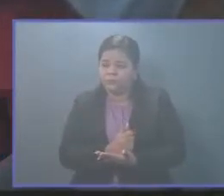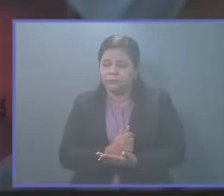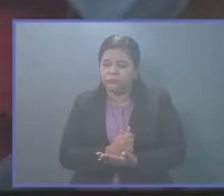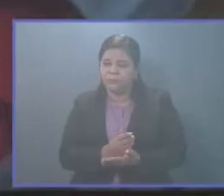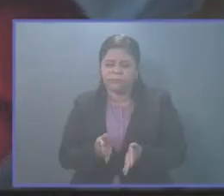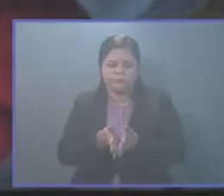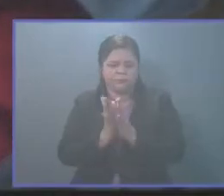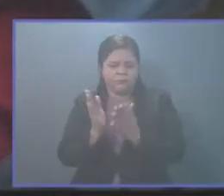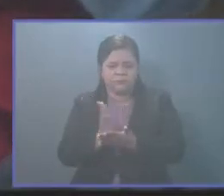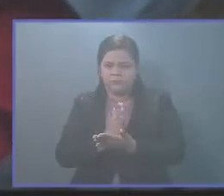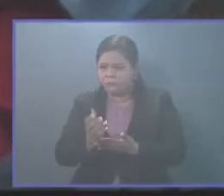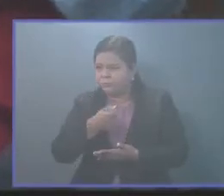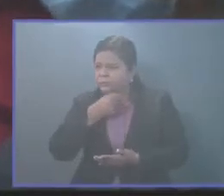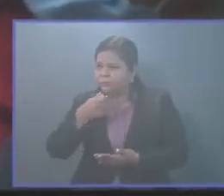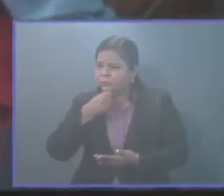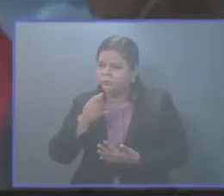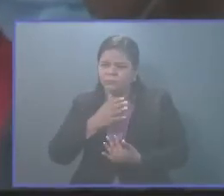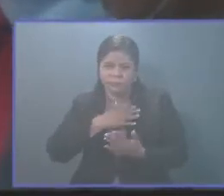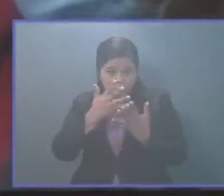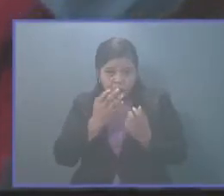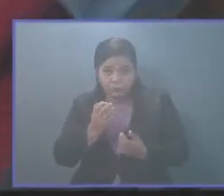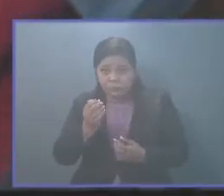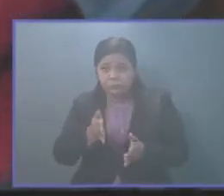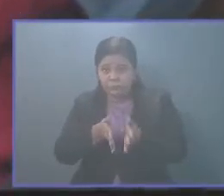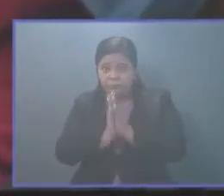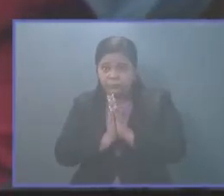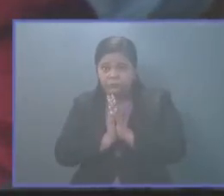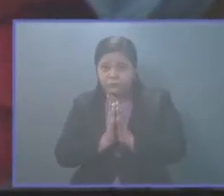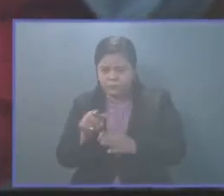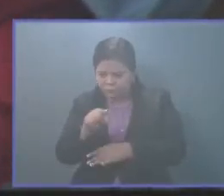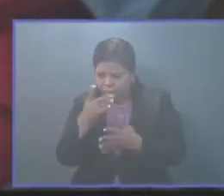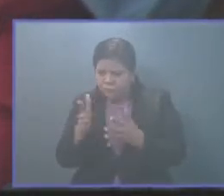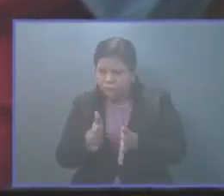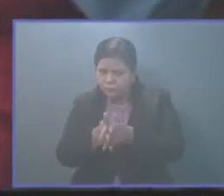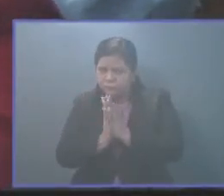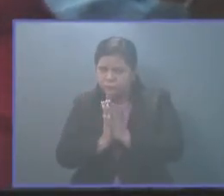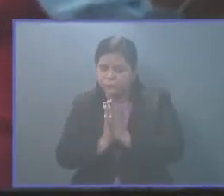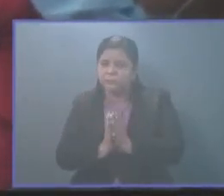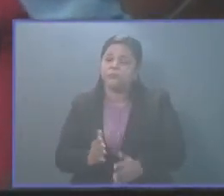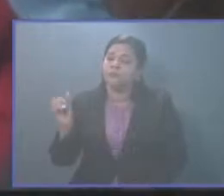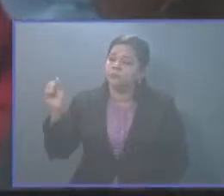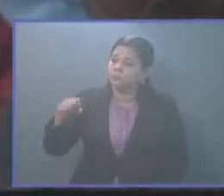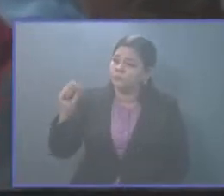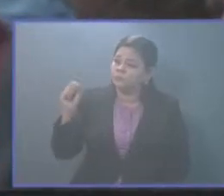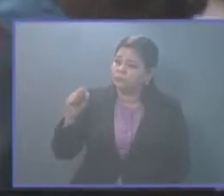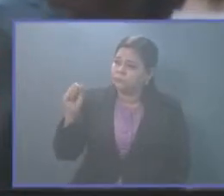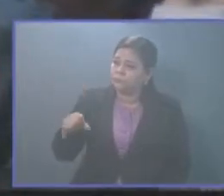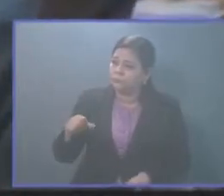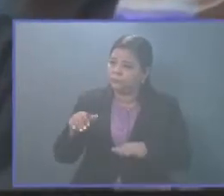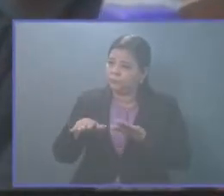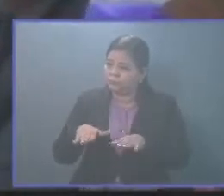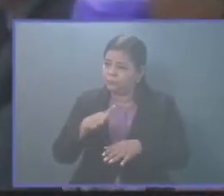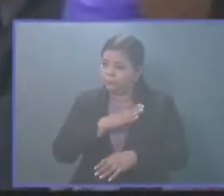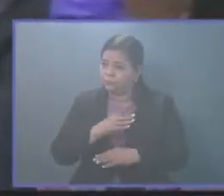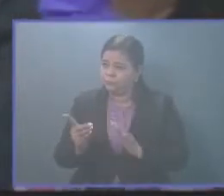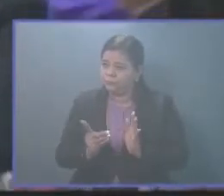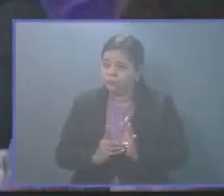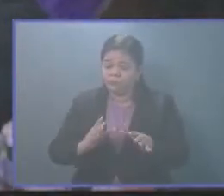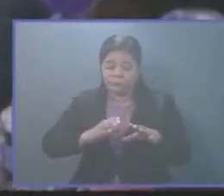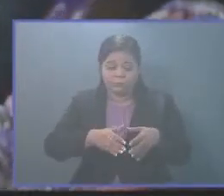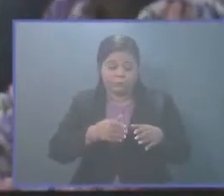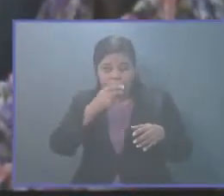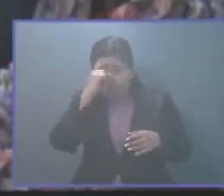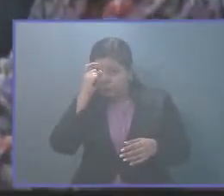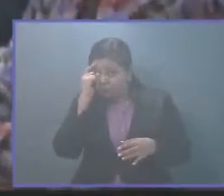momento. Entonces, quería saber si ustedes lo han solicitado. Sí, gracias, diputada. Como el trabajo del comité